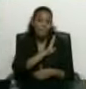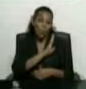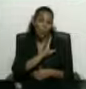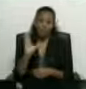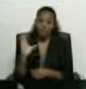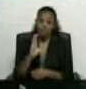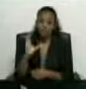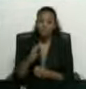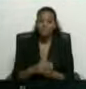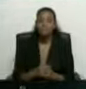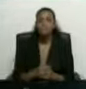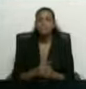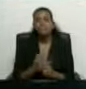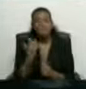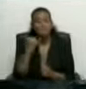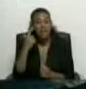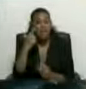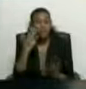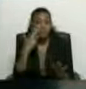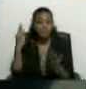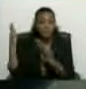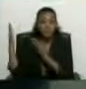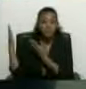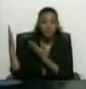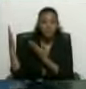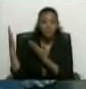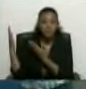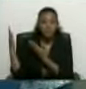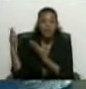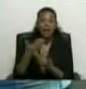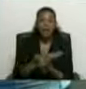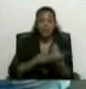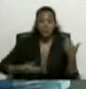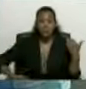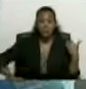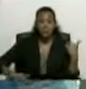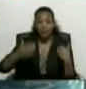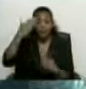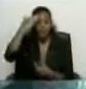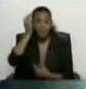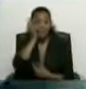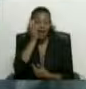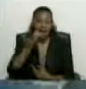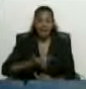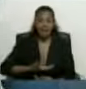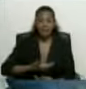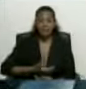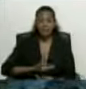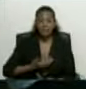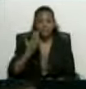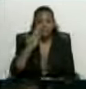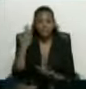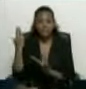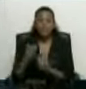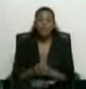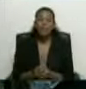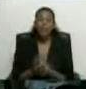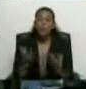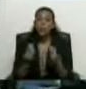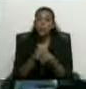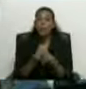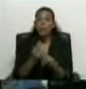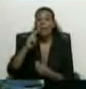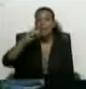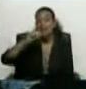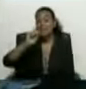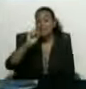momento podemos observar a la almiranta en jefa y alcaldesa de Caracas, Carmen Meléndez, en conjunto